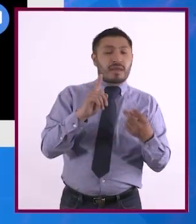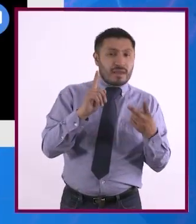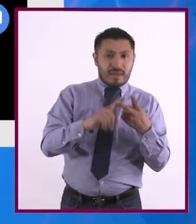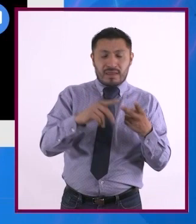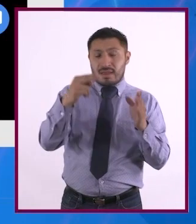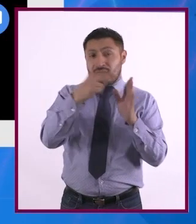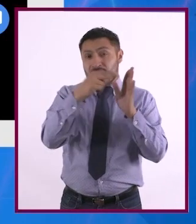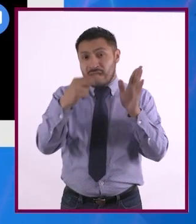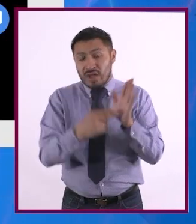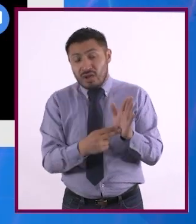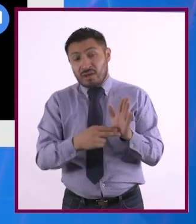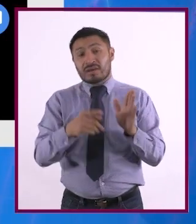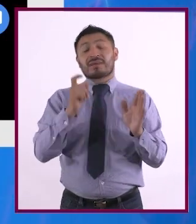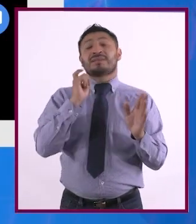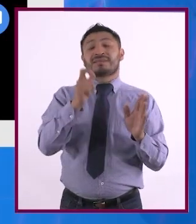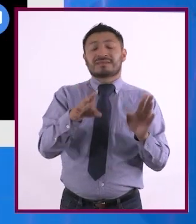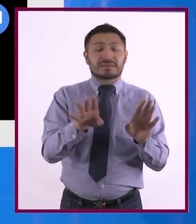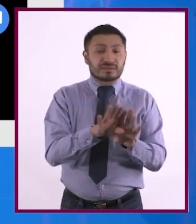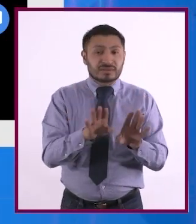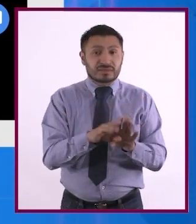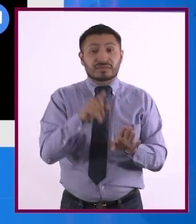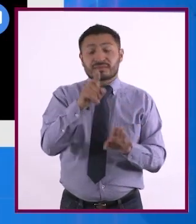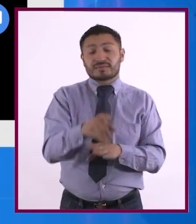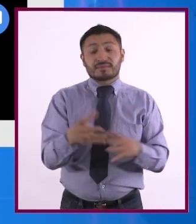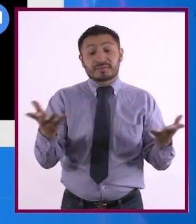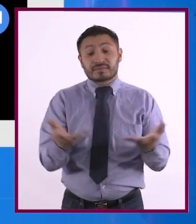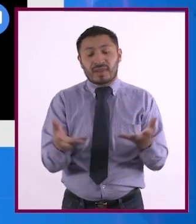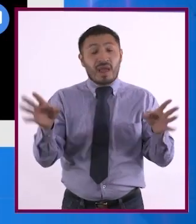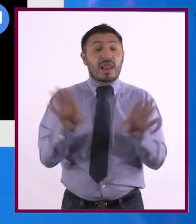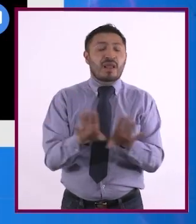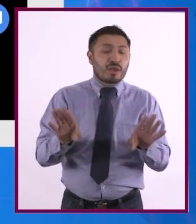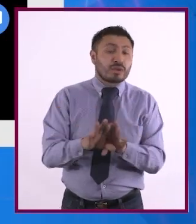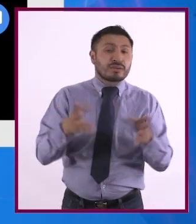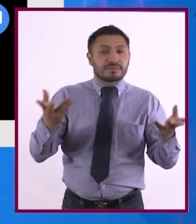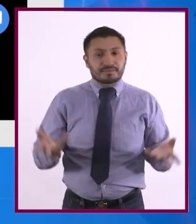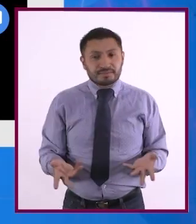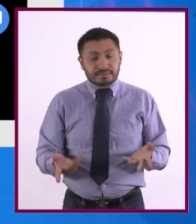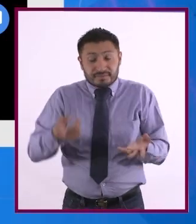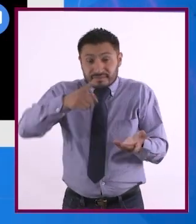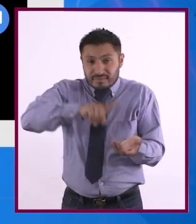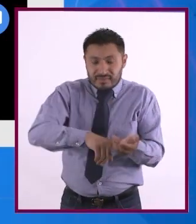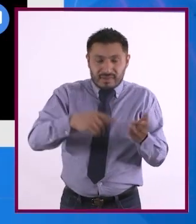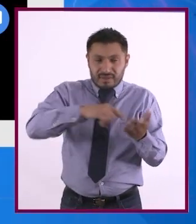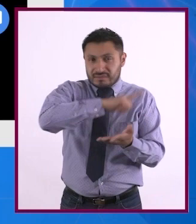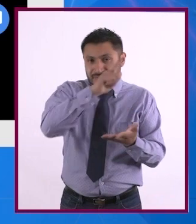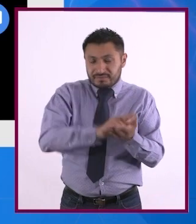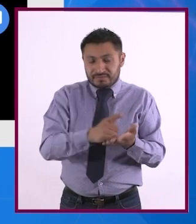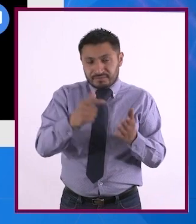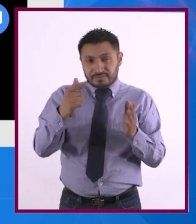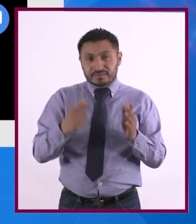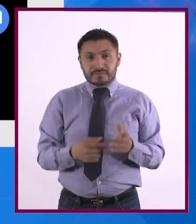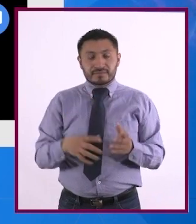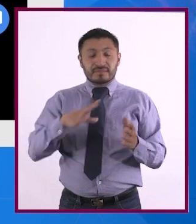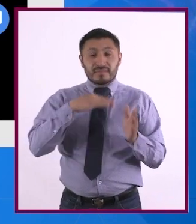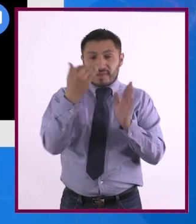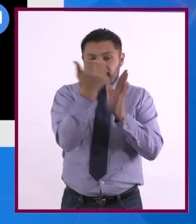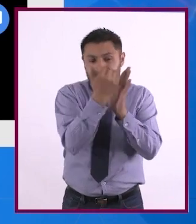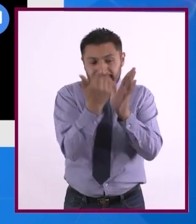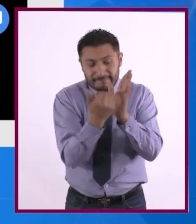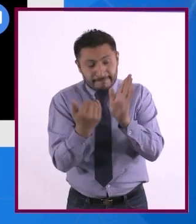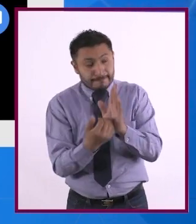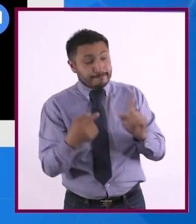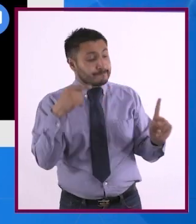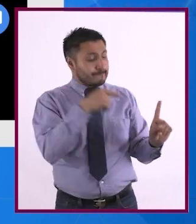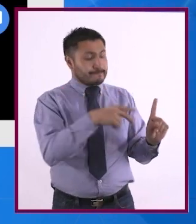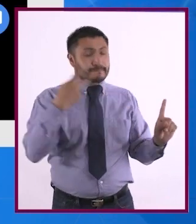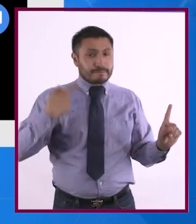norma técnica que te dice ya cómo haces el procedimiento. Y dentro de esta legislación se encuentra establecido que la persona que